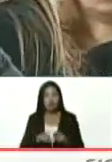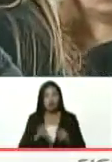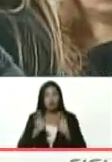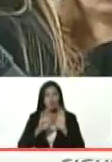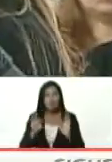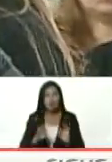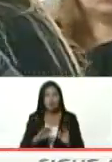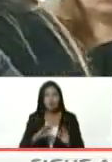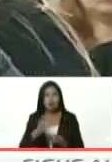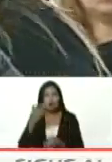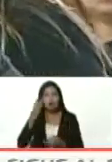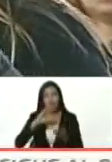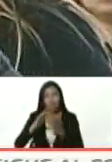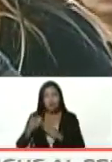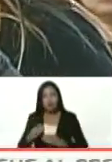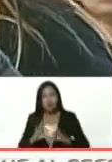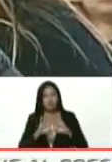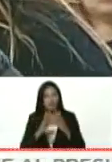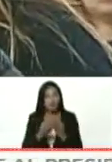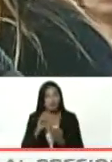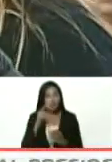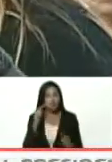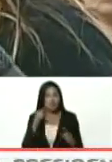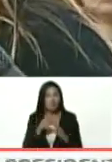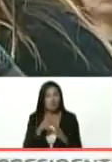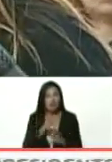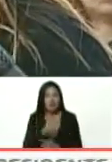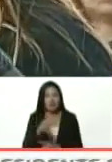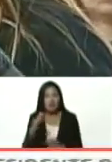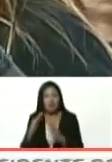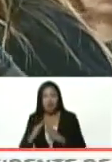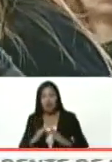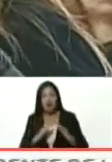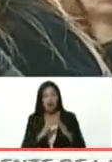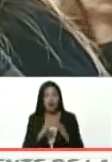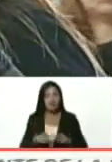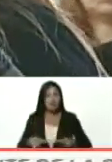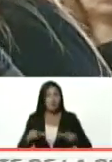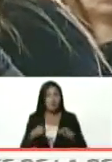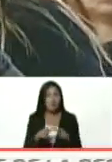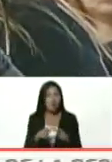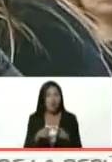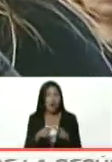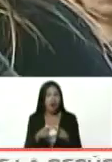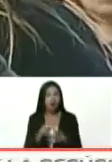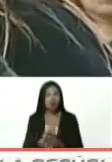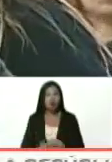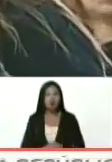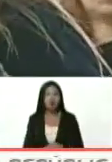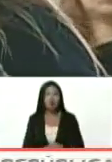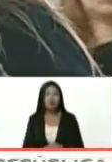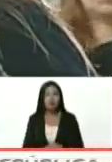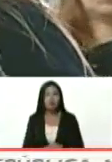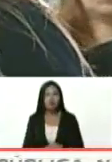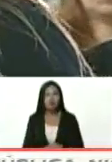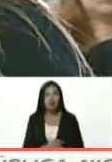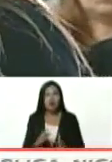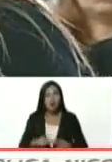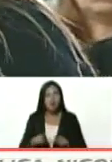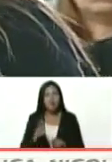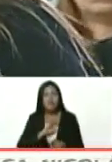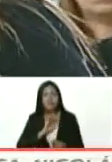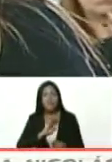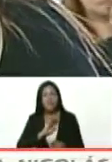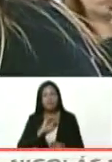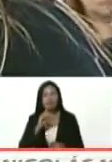comunal y familiar para llegar a cada casa, a cada patio, a cada balcón. Y en el marco de los urbanismos de la Gran